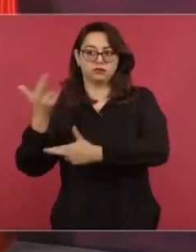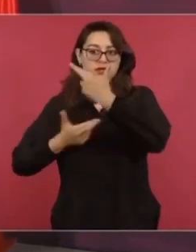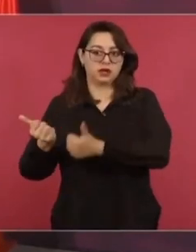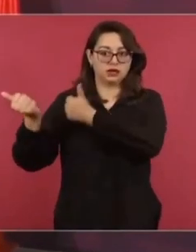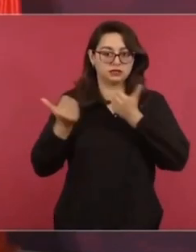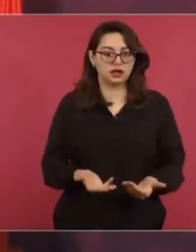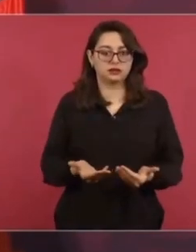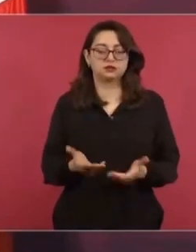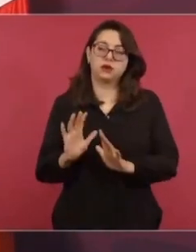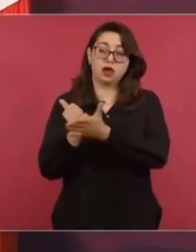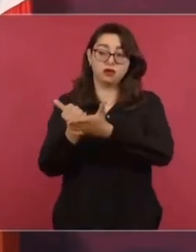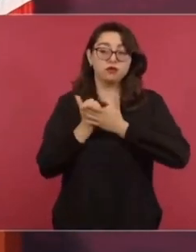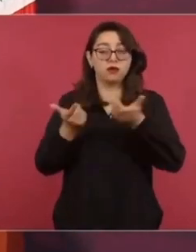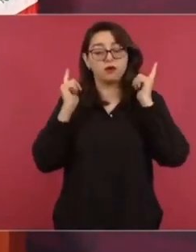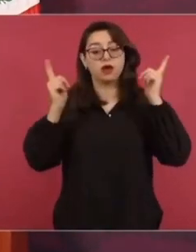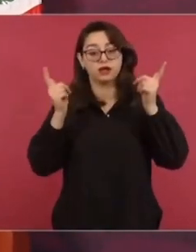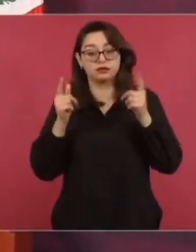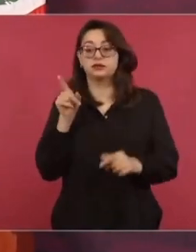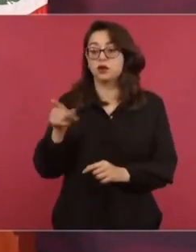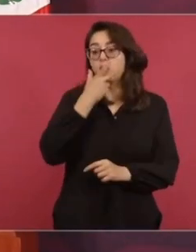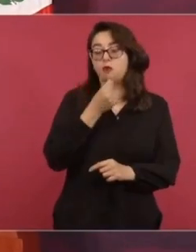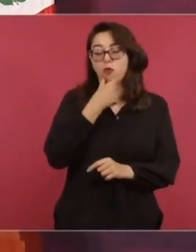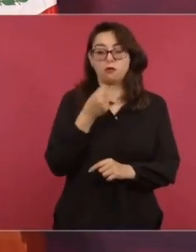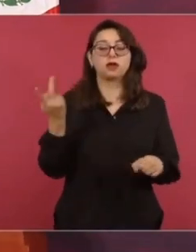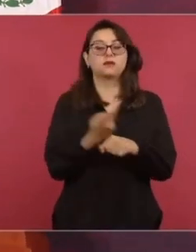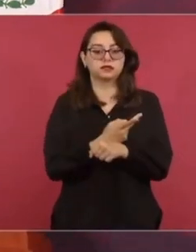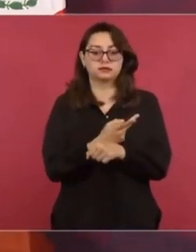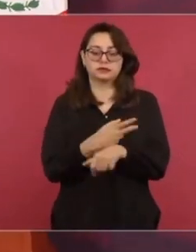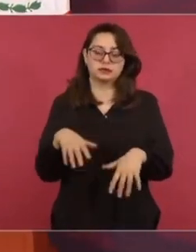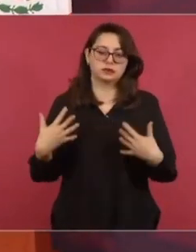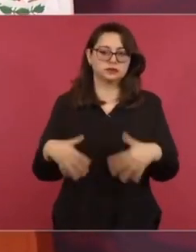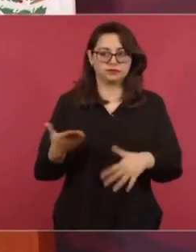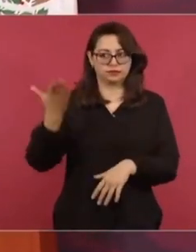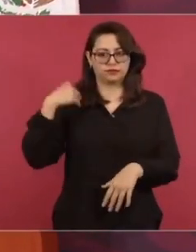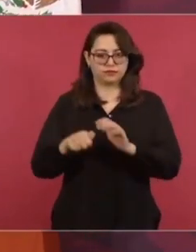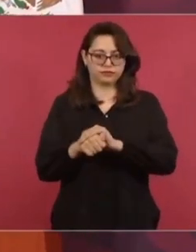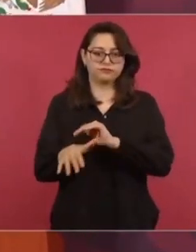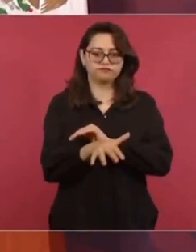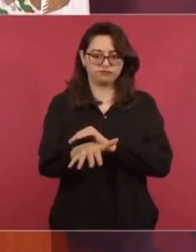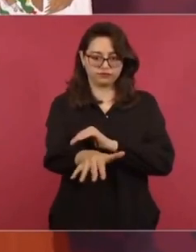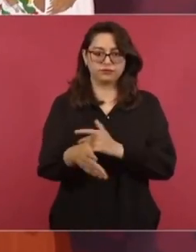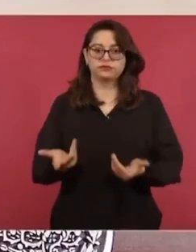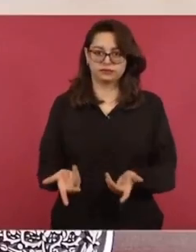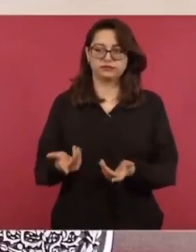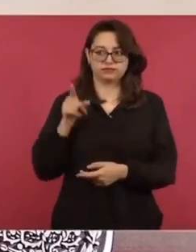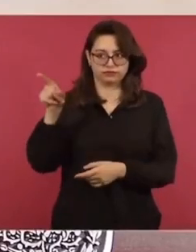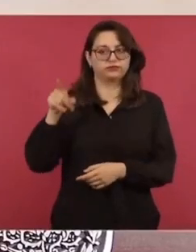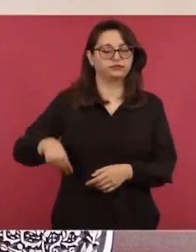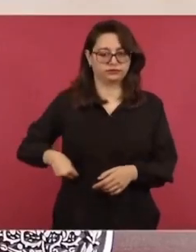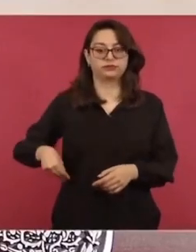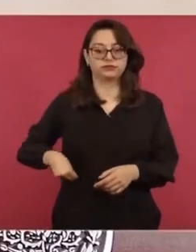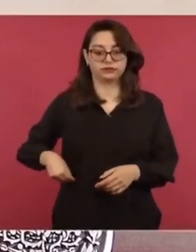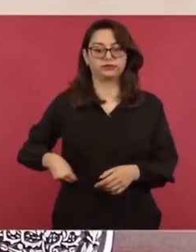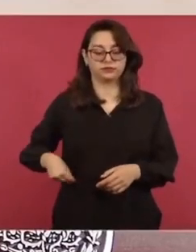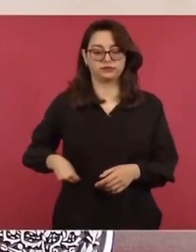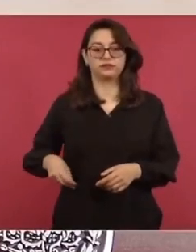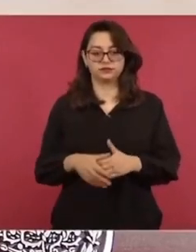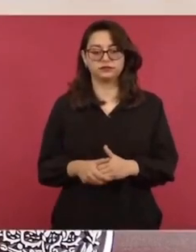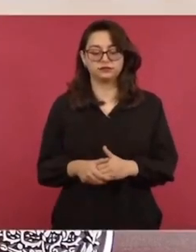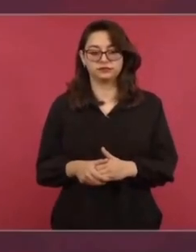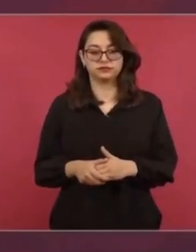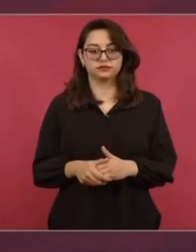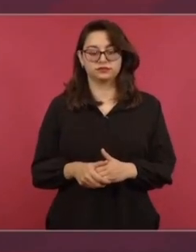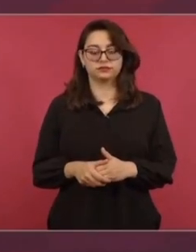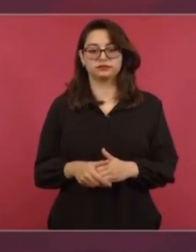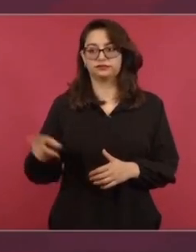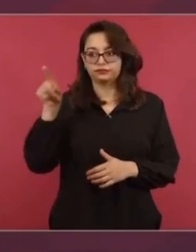Cerón, que está involucrado en el lamentable hecho de la desaparición de los jóvenes de Ayotzinapa, fundamentalmente en